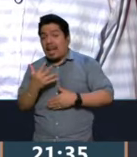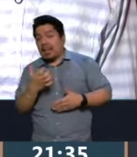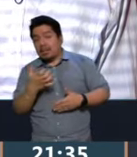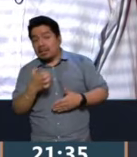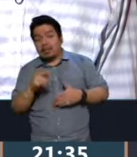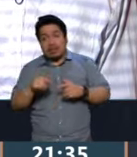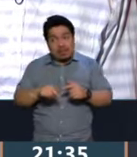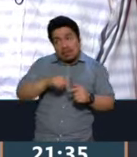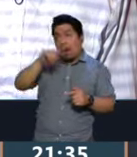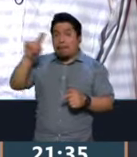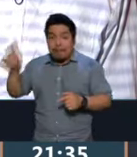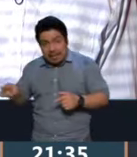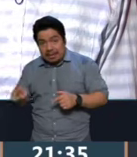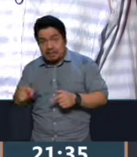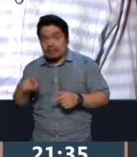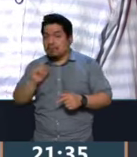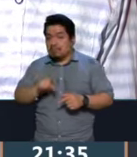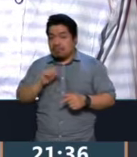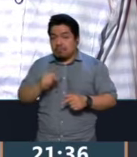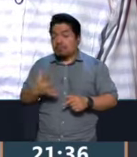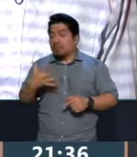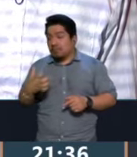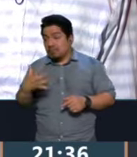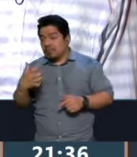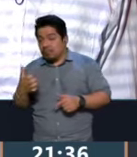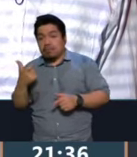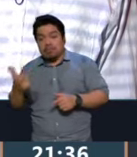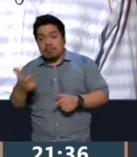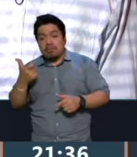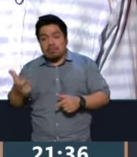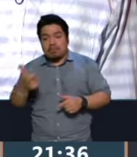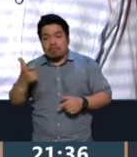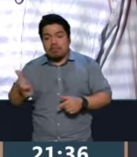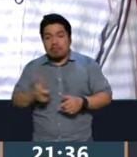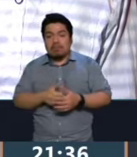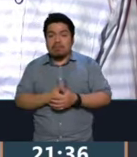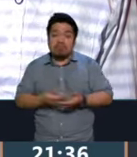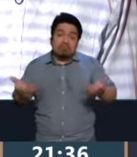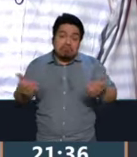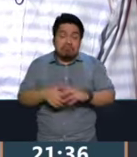usas más de 10 estaciones, sigas pagando los mismos 5 pesos que cuesta el metro, ¿no?